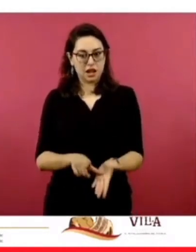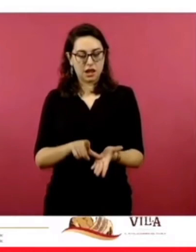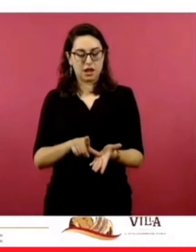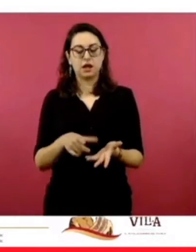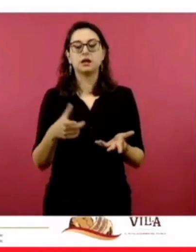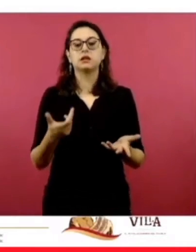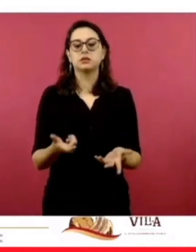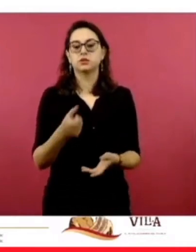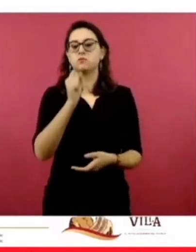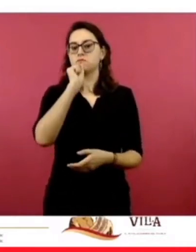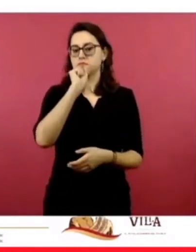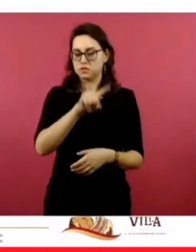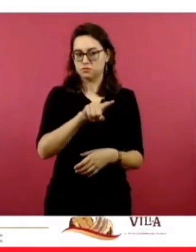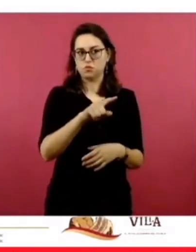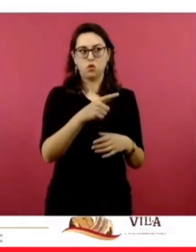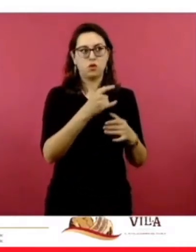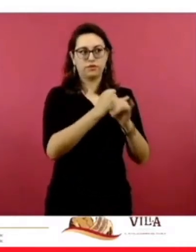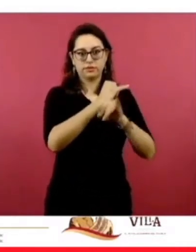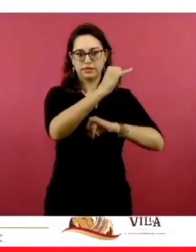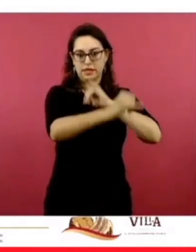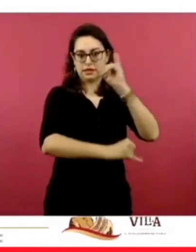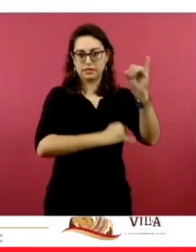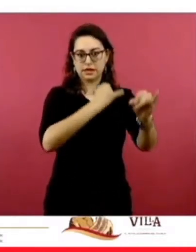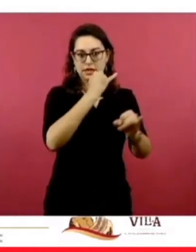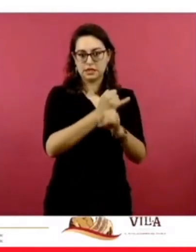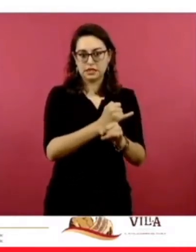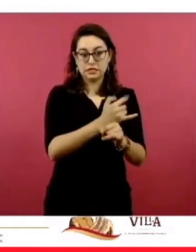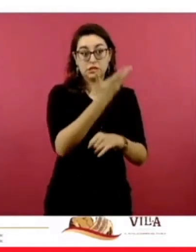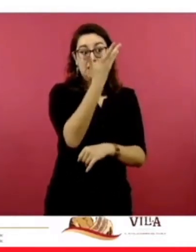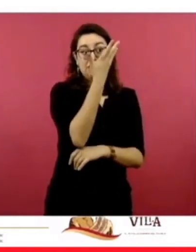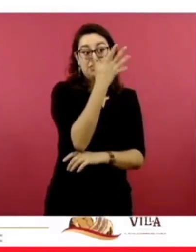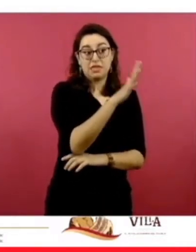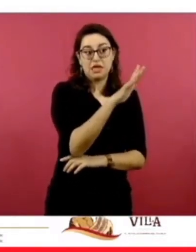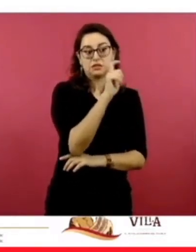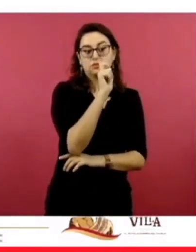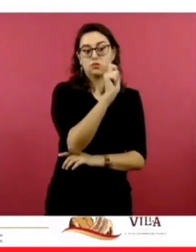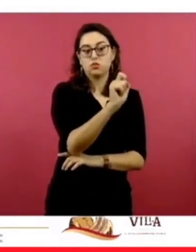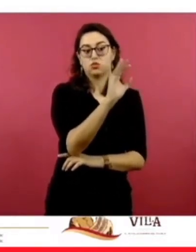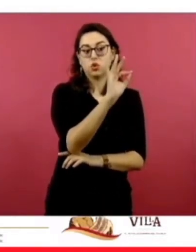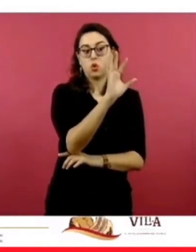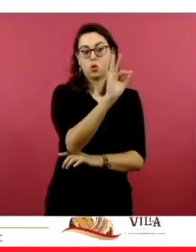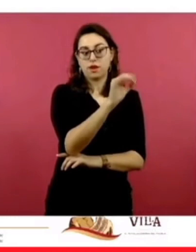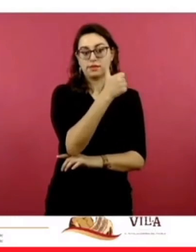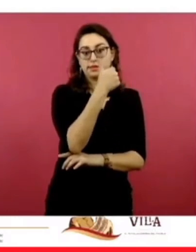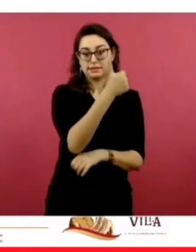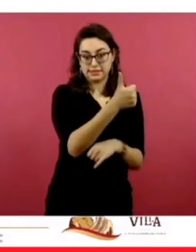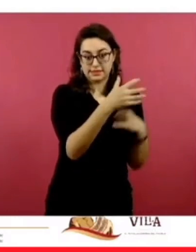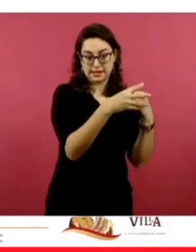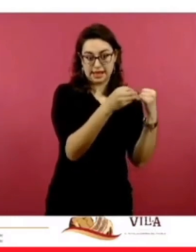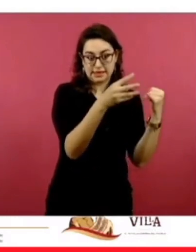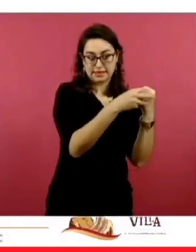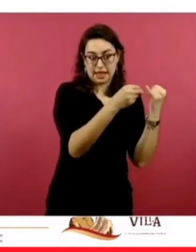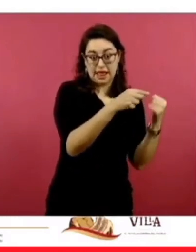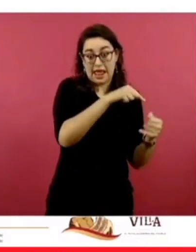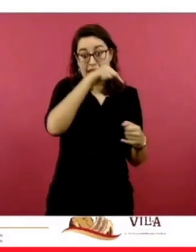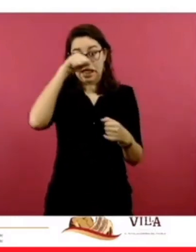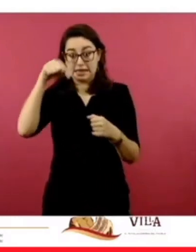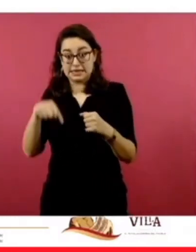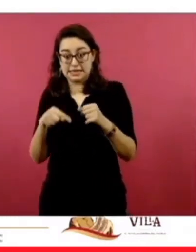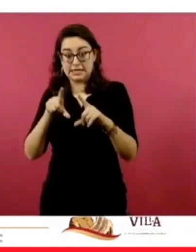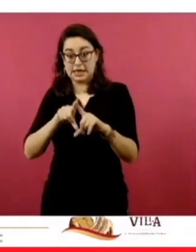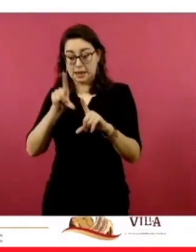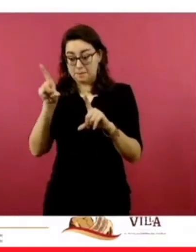de julio a litros y pesos fue de 10 pesos con 46 centavos, mientras que el promedio para